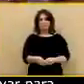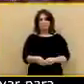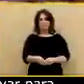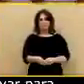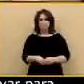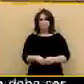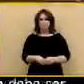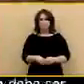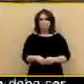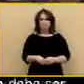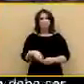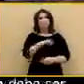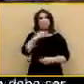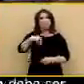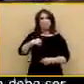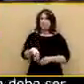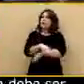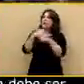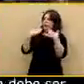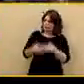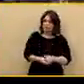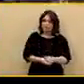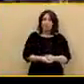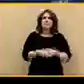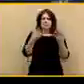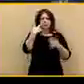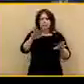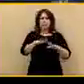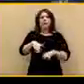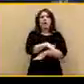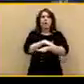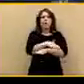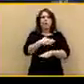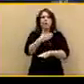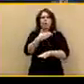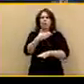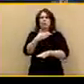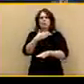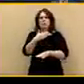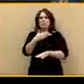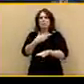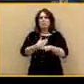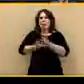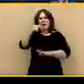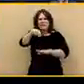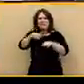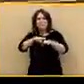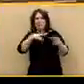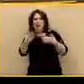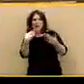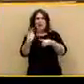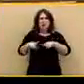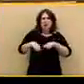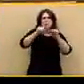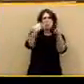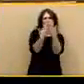Señor Presidente del Gobierno. Gracias, señoría. Vamos a ver, el Gobierno se ha propuesto no entrar en esta suerte dialéctica con sus argumentarios de